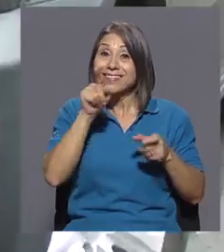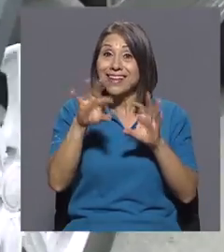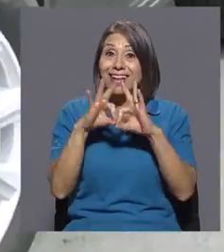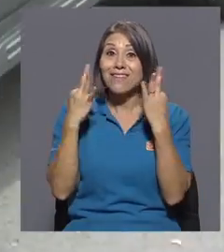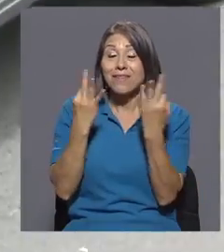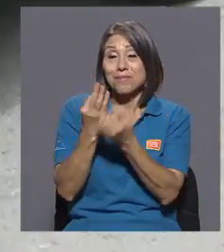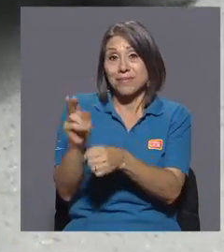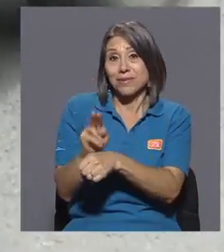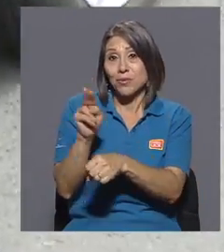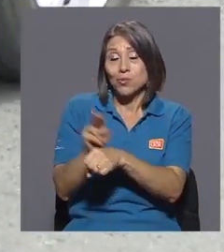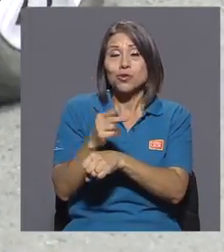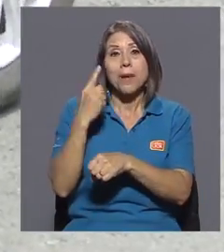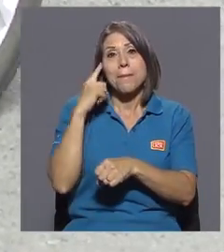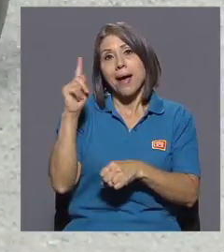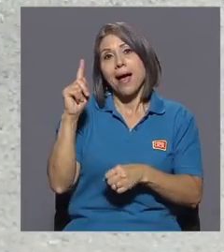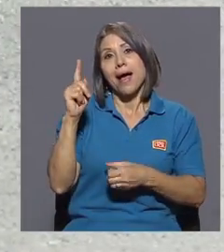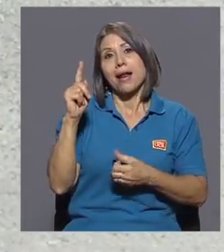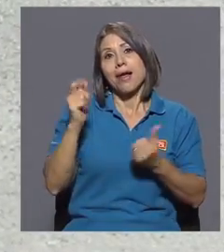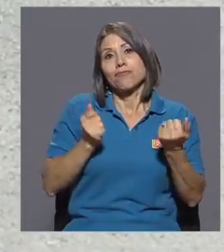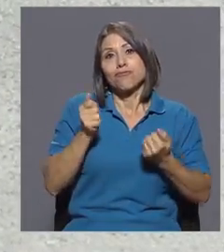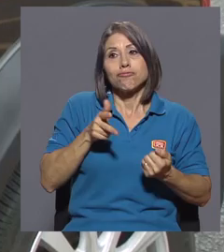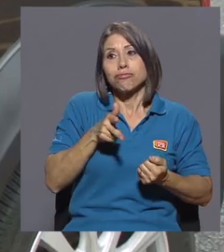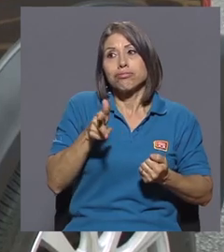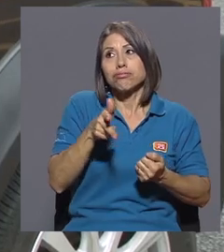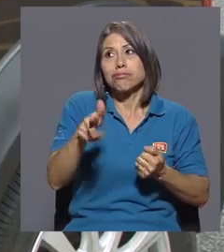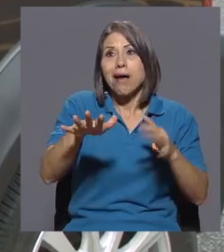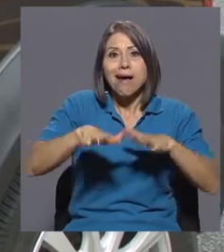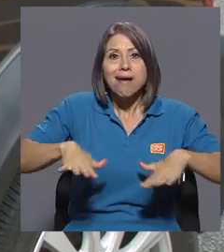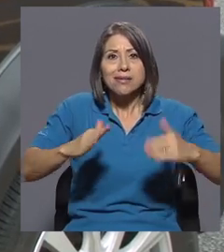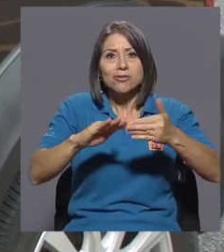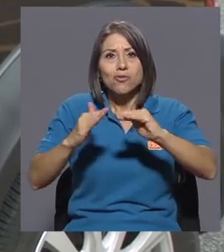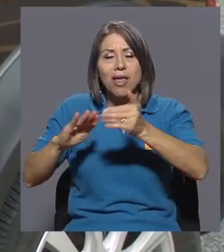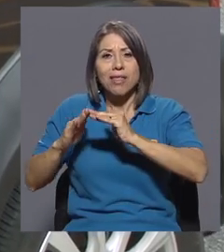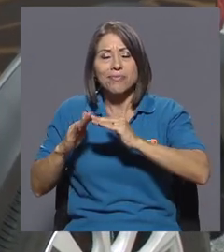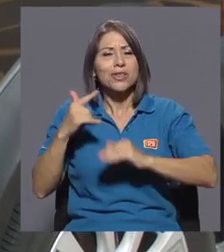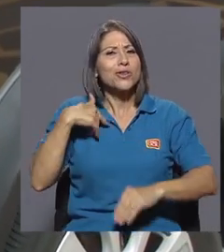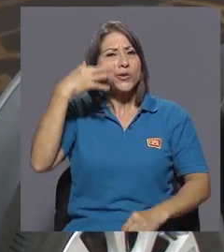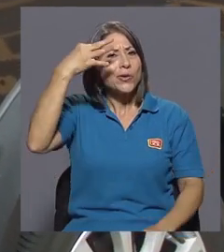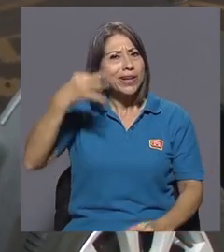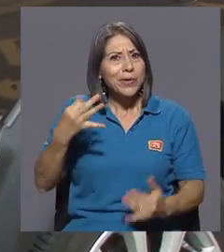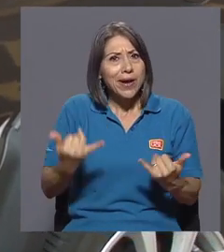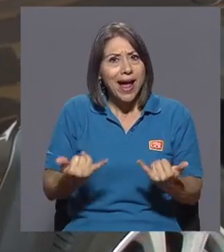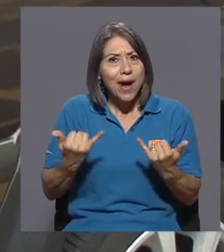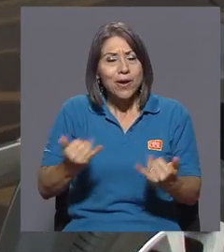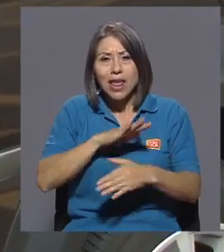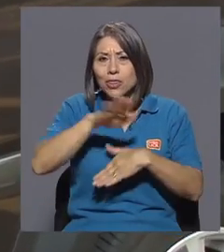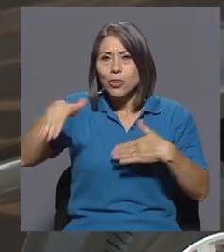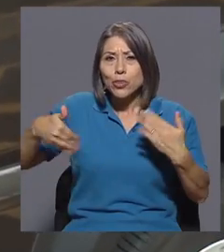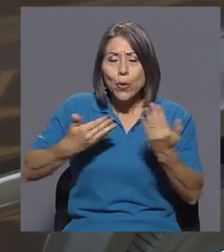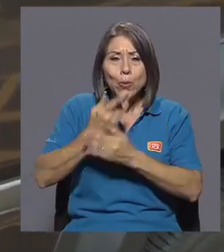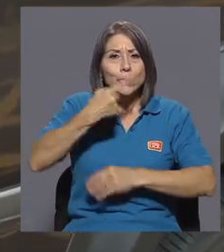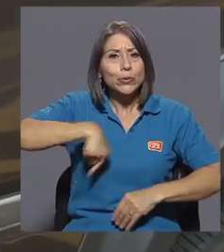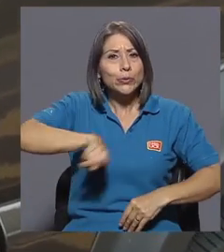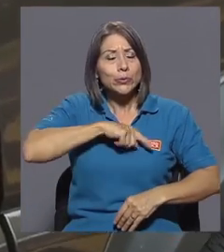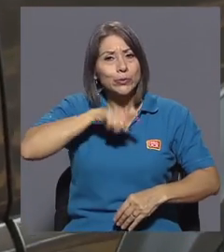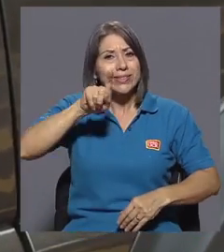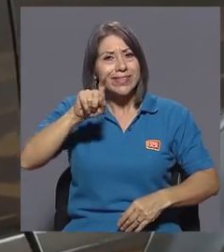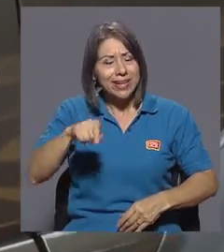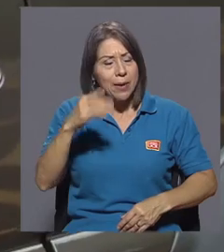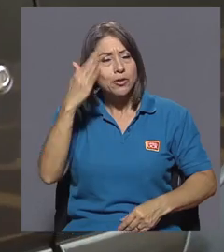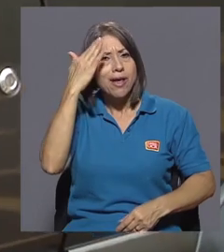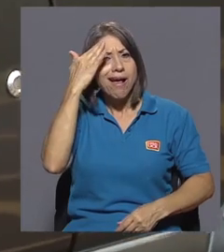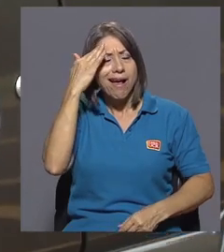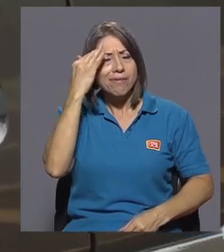para transportarse dentro de la ciudad. Yo creo que ahora todos deberíamos tener una conciencia